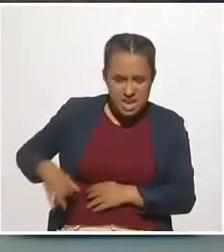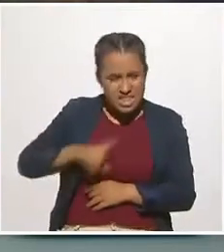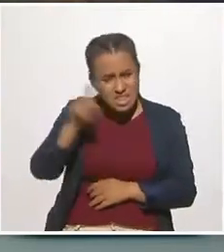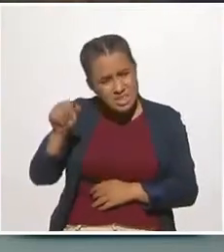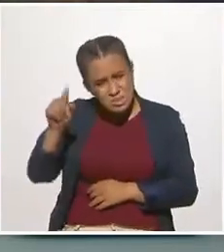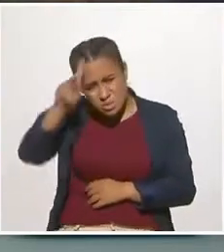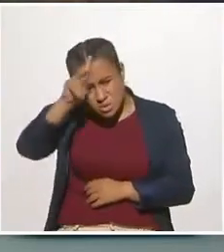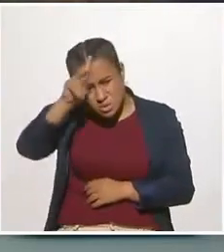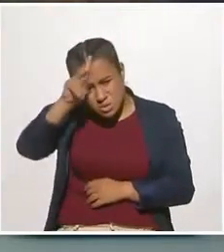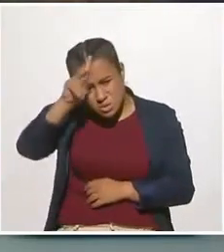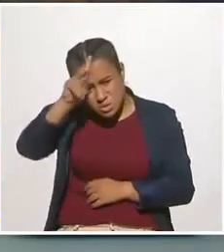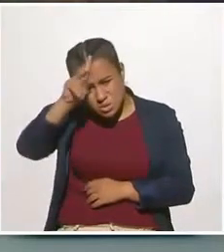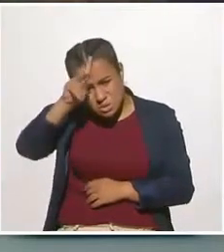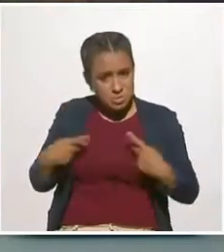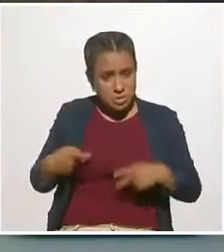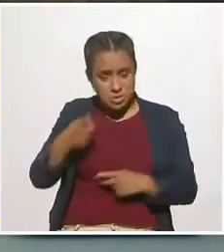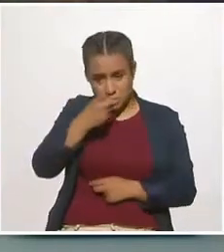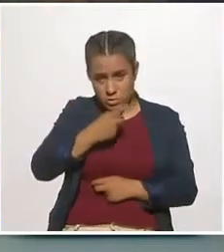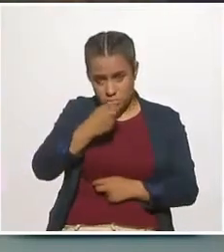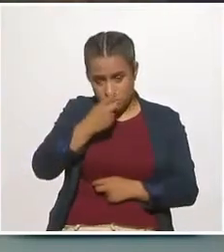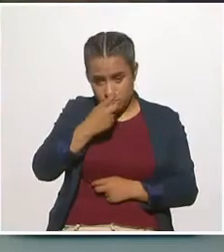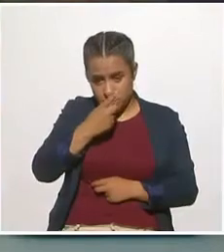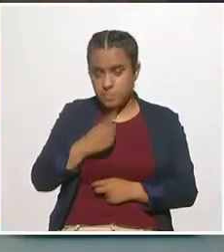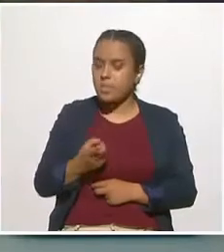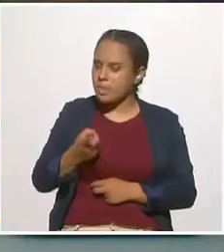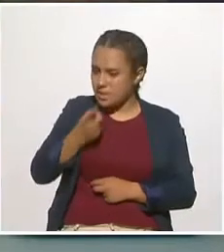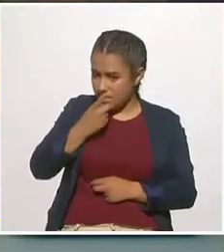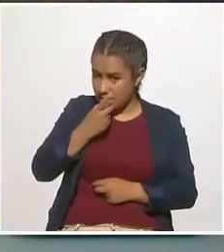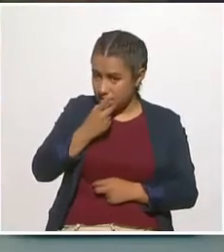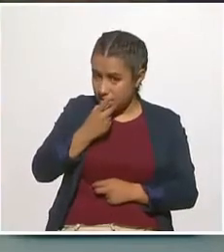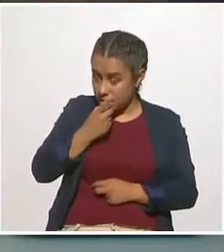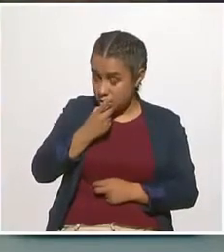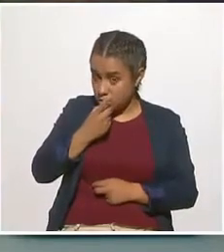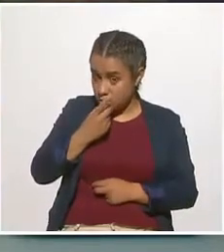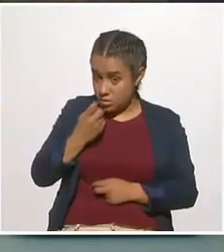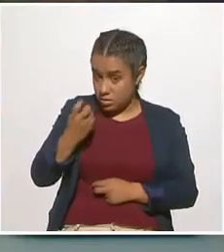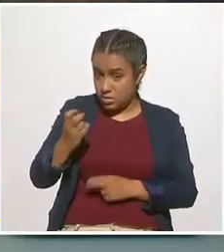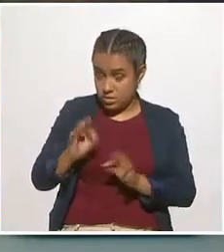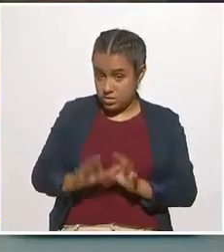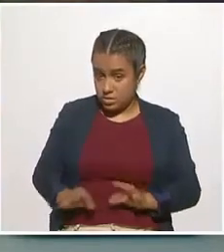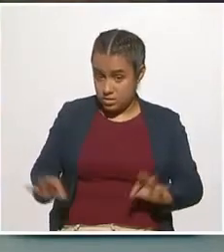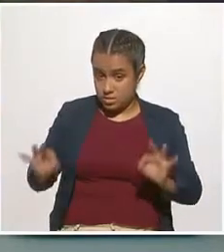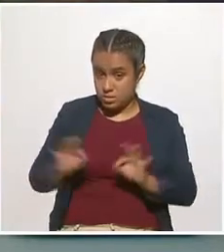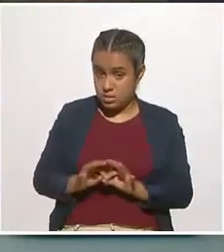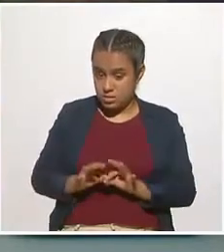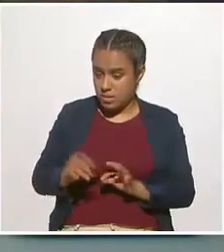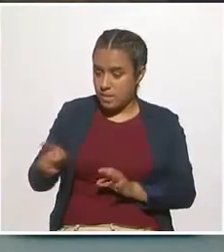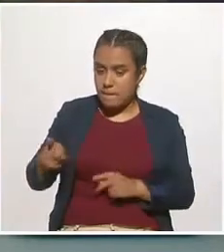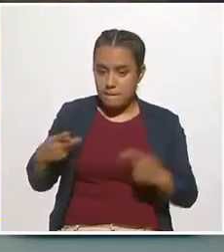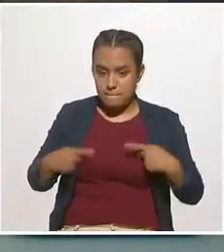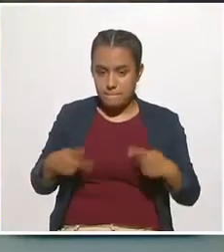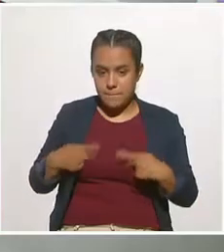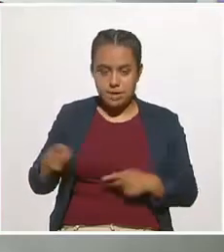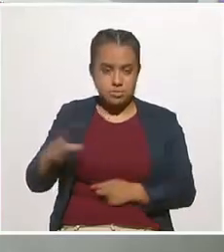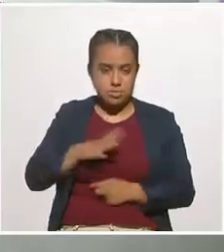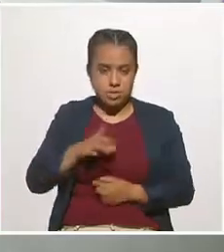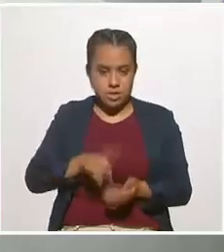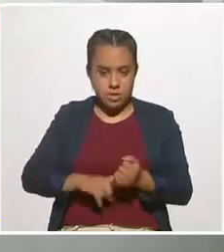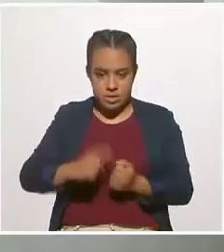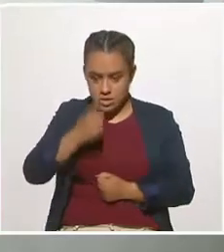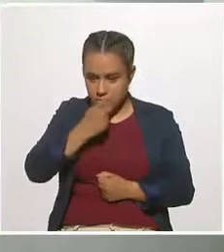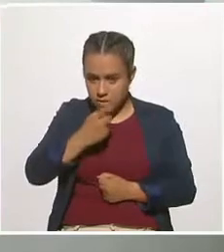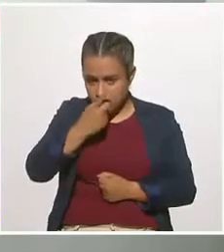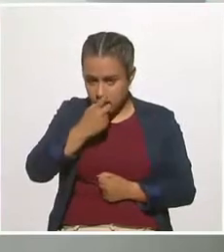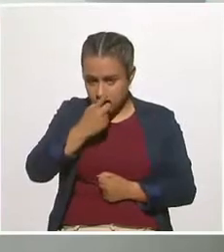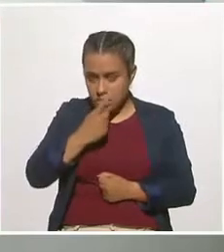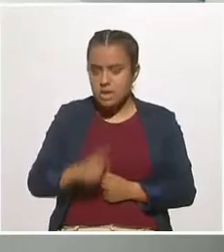persona diabética. El desayuno, ¿qué tan importante es en una persona que vive con diabetes? ¿Y qué hacer cuando